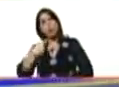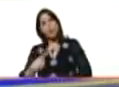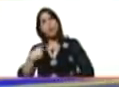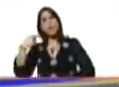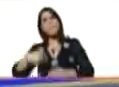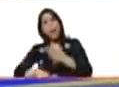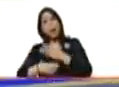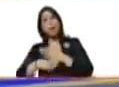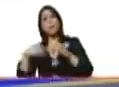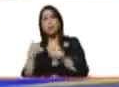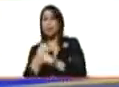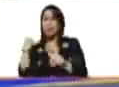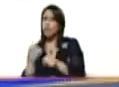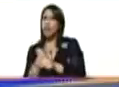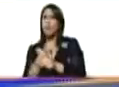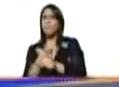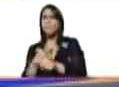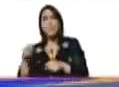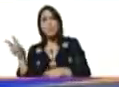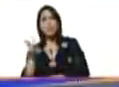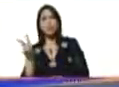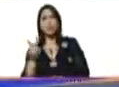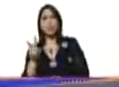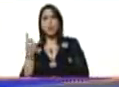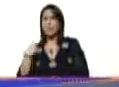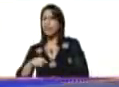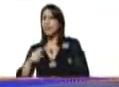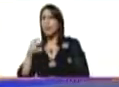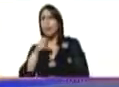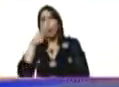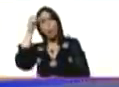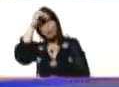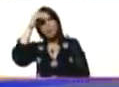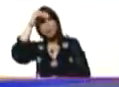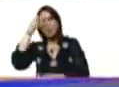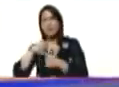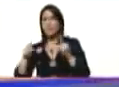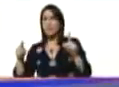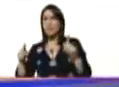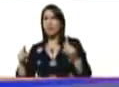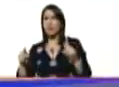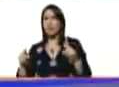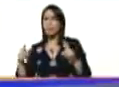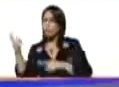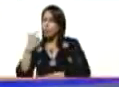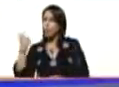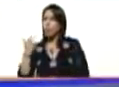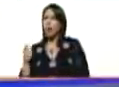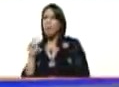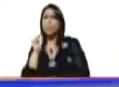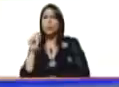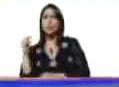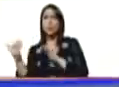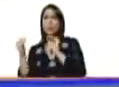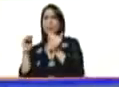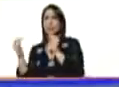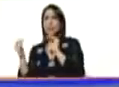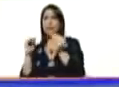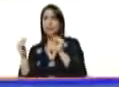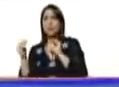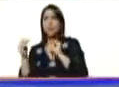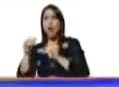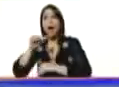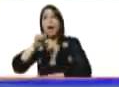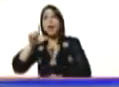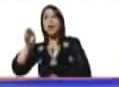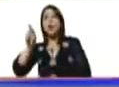Venezuela. Tenemos opiniones diferentes, pero vamos a buscar un punto de equilibrio. Pero no quisieron. Ramos Alú, se le salía la baba